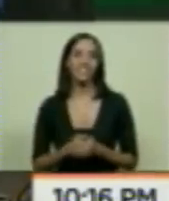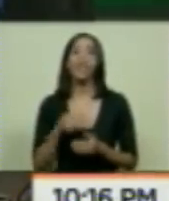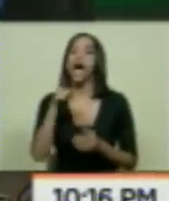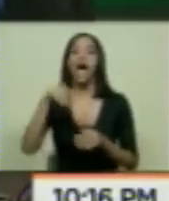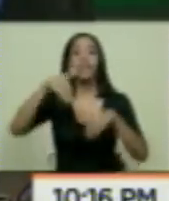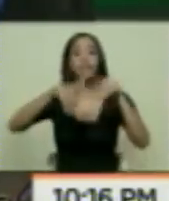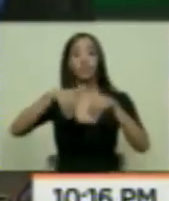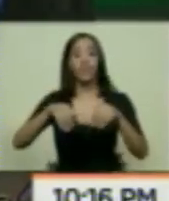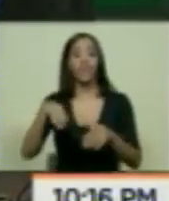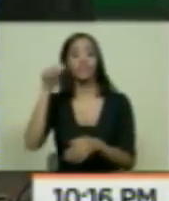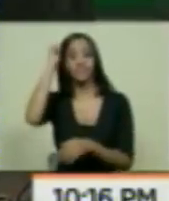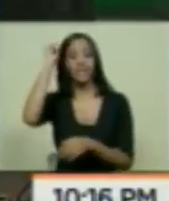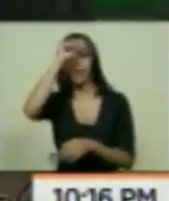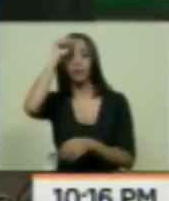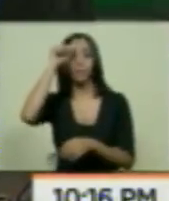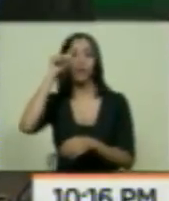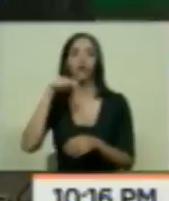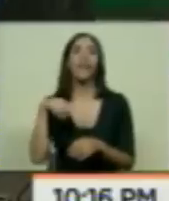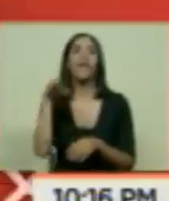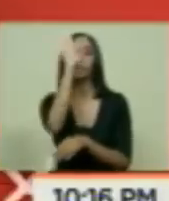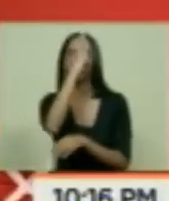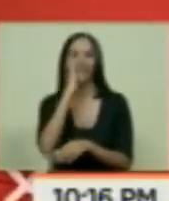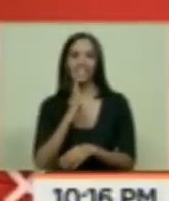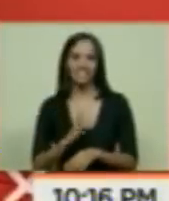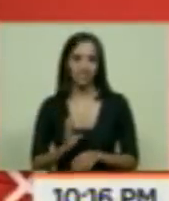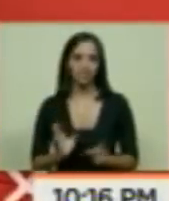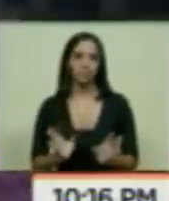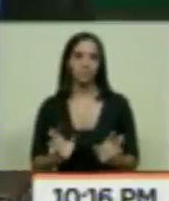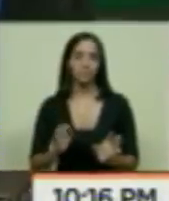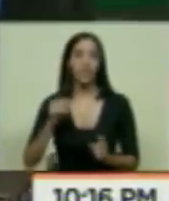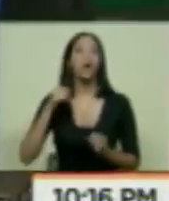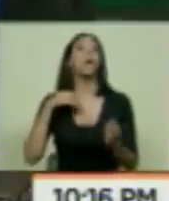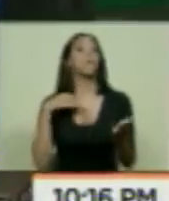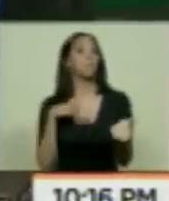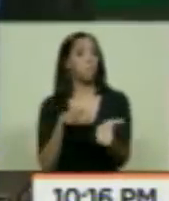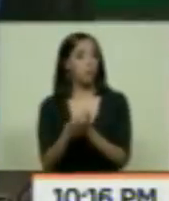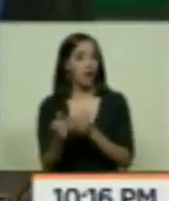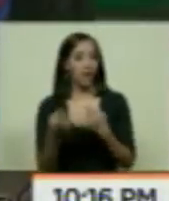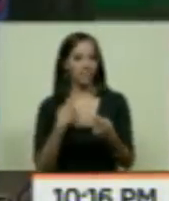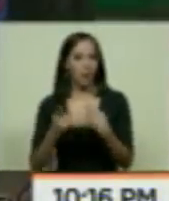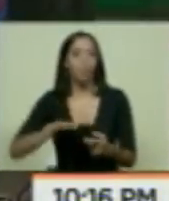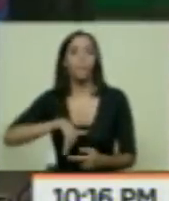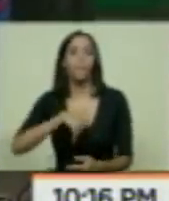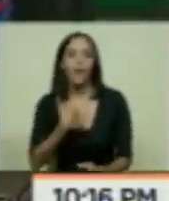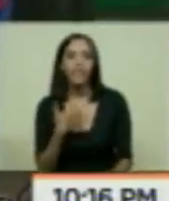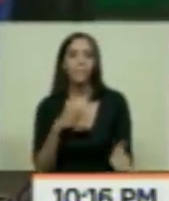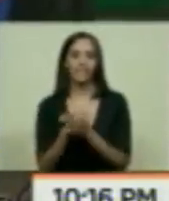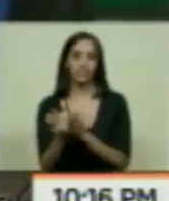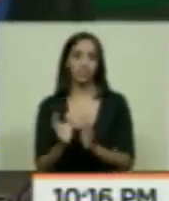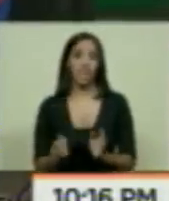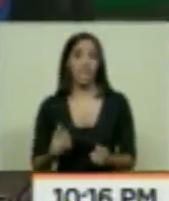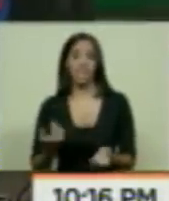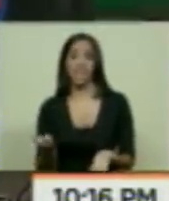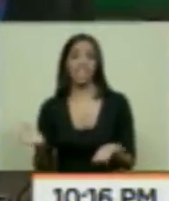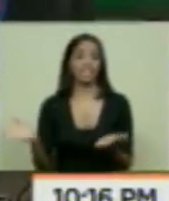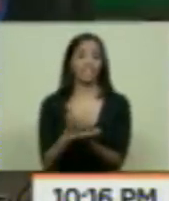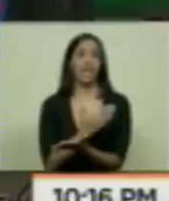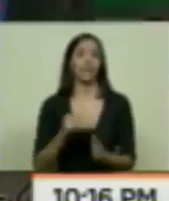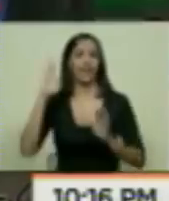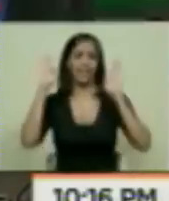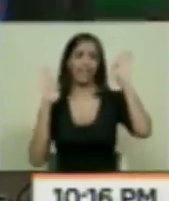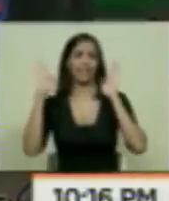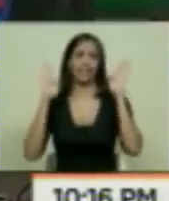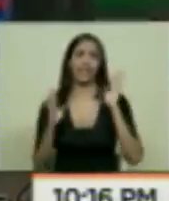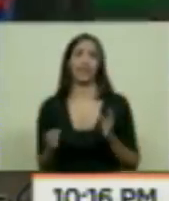fin de semana en Brasil. Van a pasar cosas, pueden pasar cosas. Le quitaron el candidato.